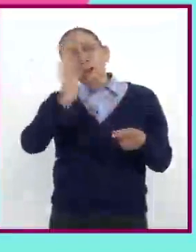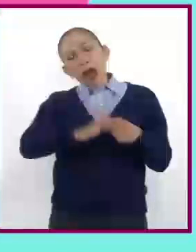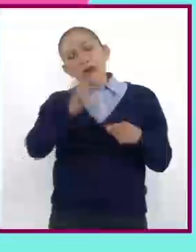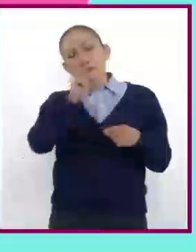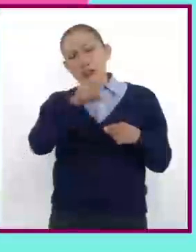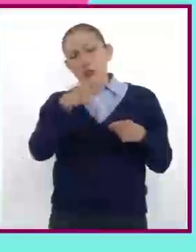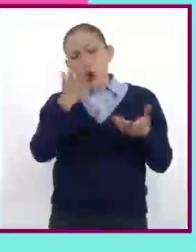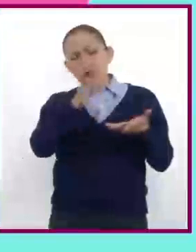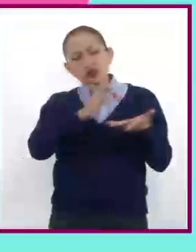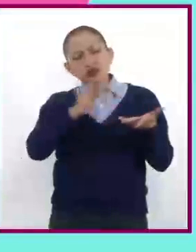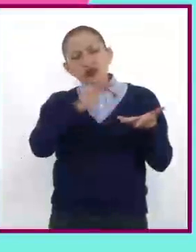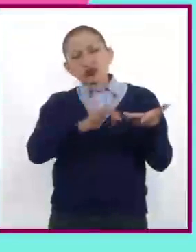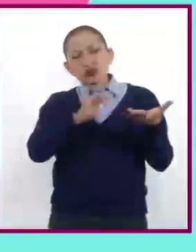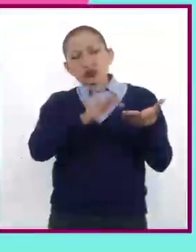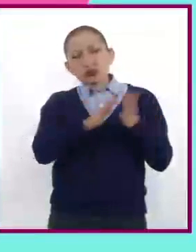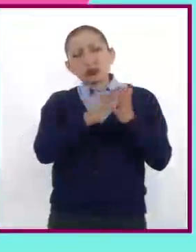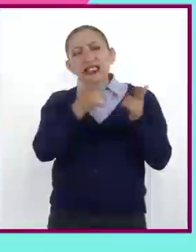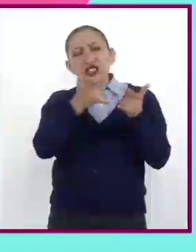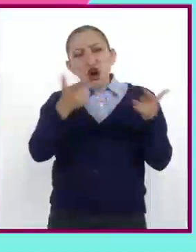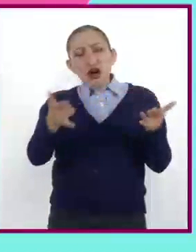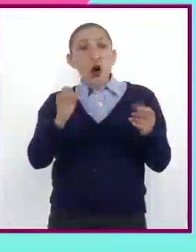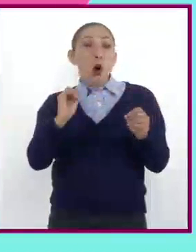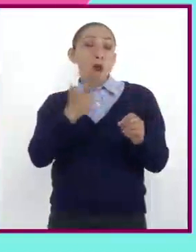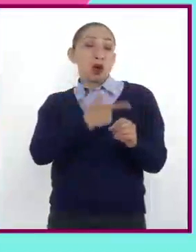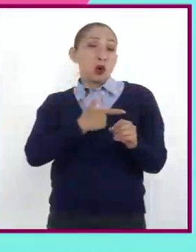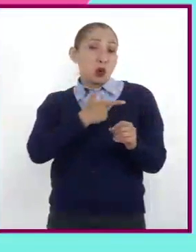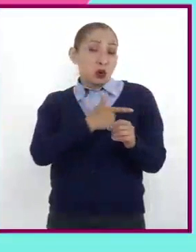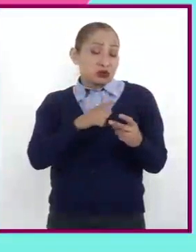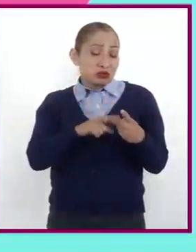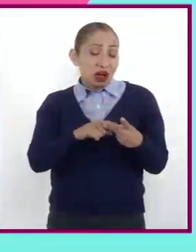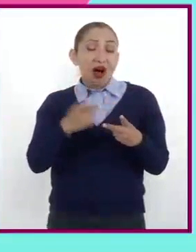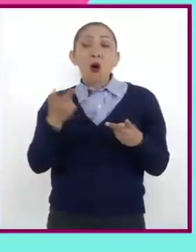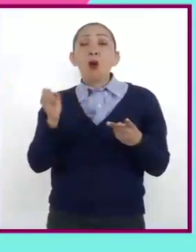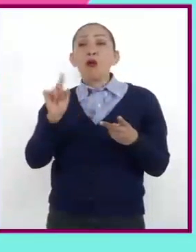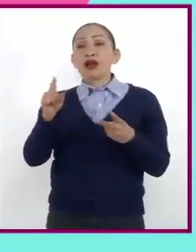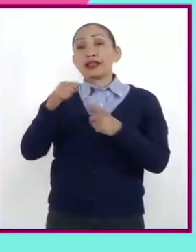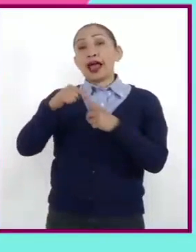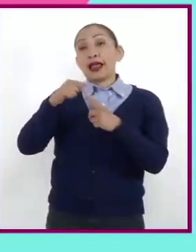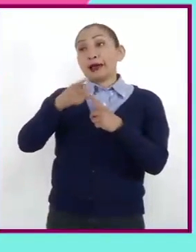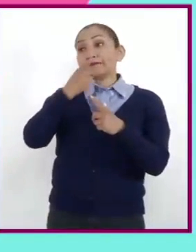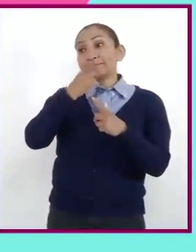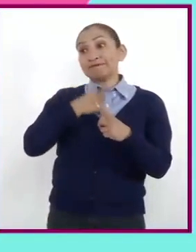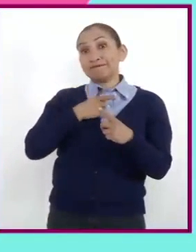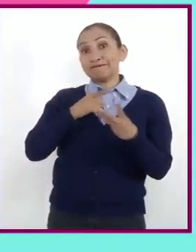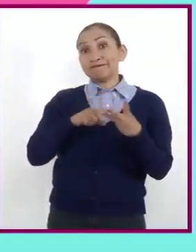sobre los textos literarios, por placer, porque lo dejaron de tarea.